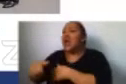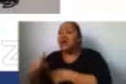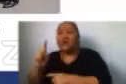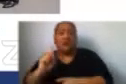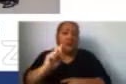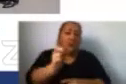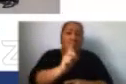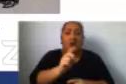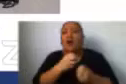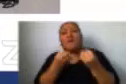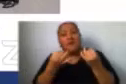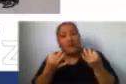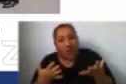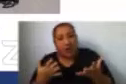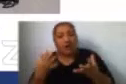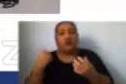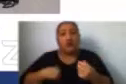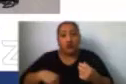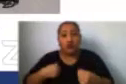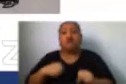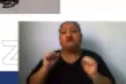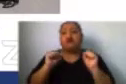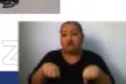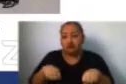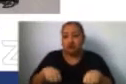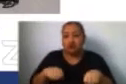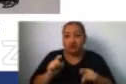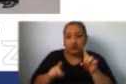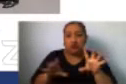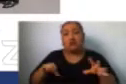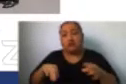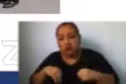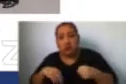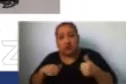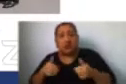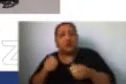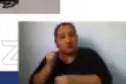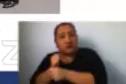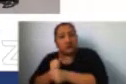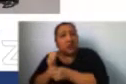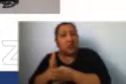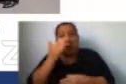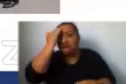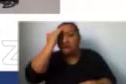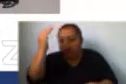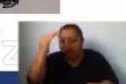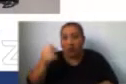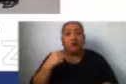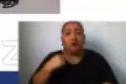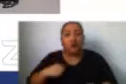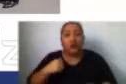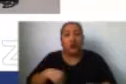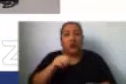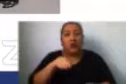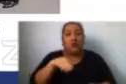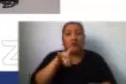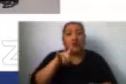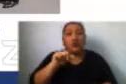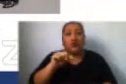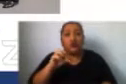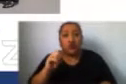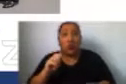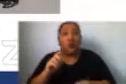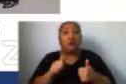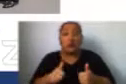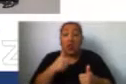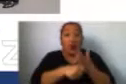Son varias las municipalidades que han implementado las recomendaciones. Se saluda la municipalidad de Monzón, que sacó una